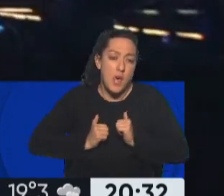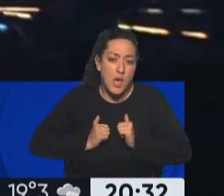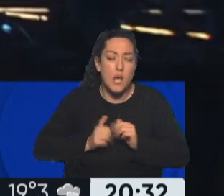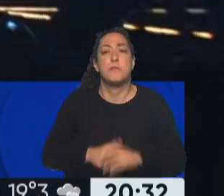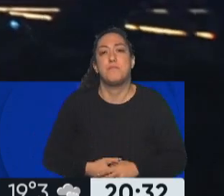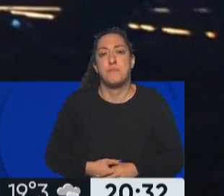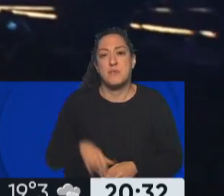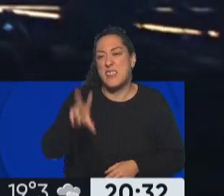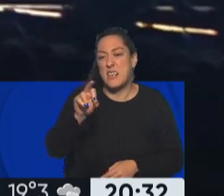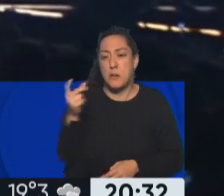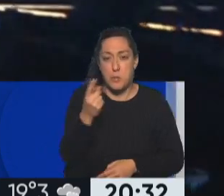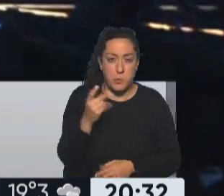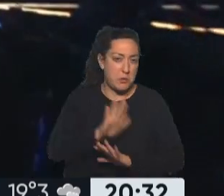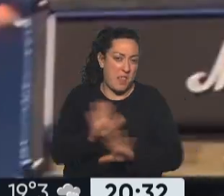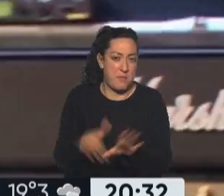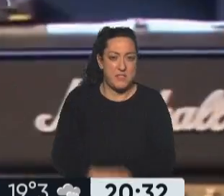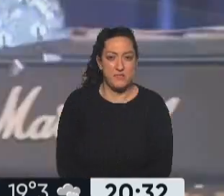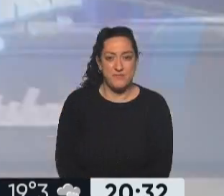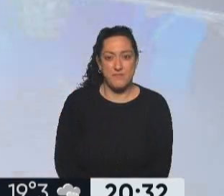más, 30 minutos nada más.